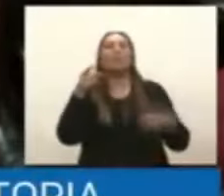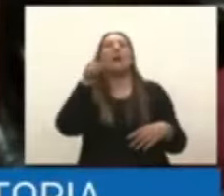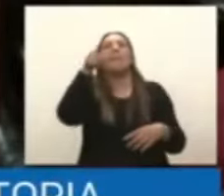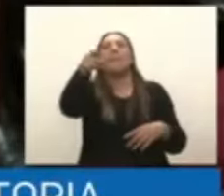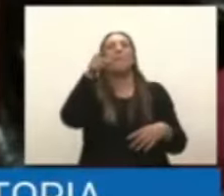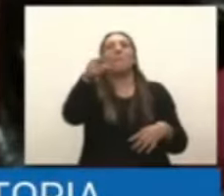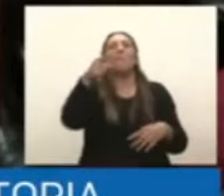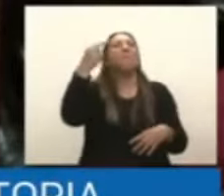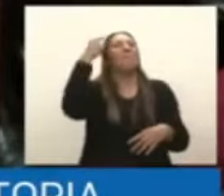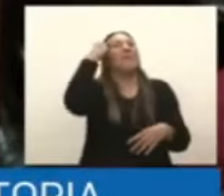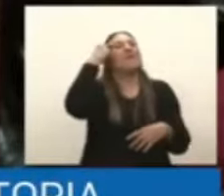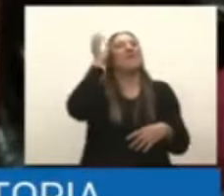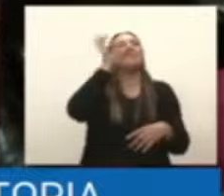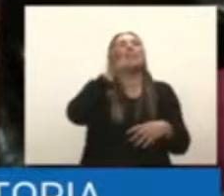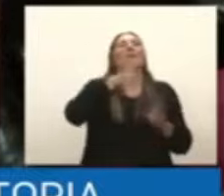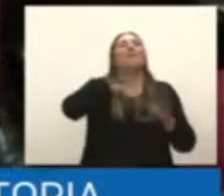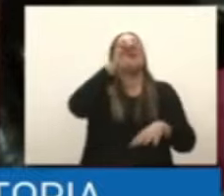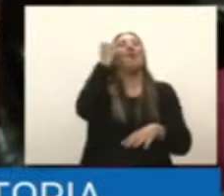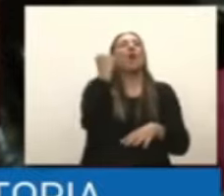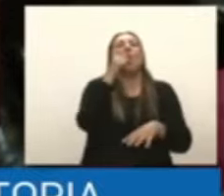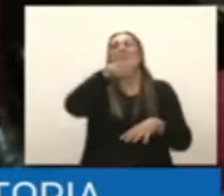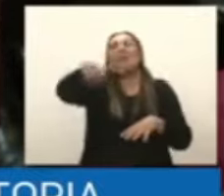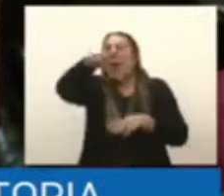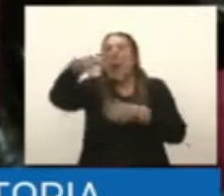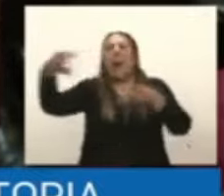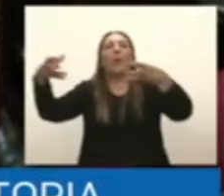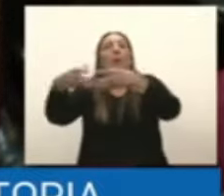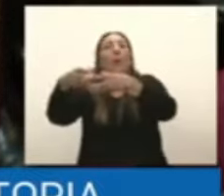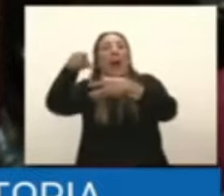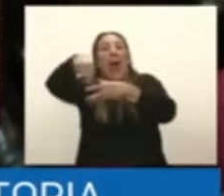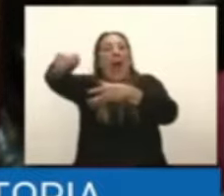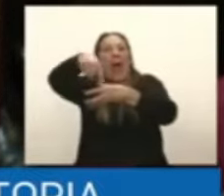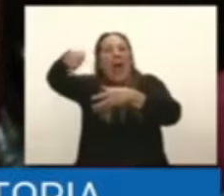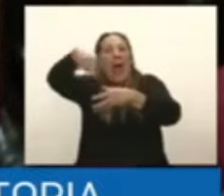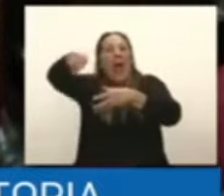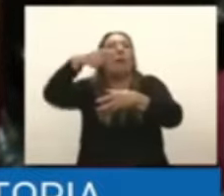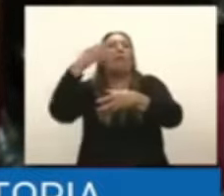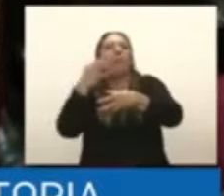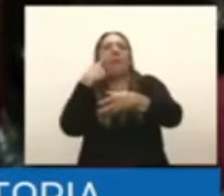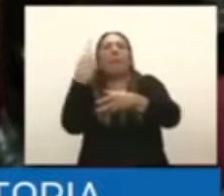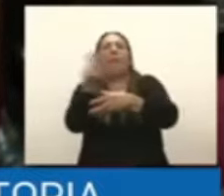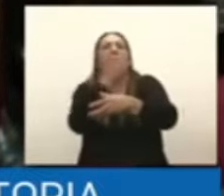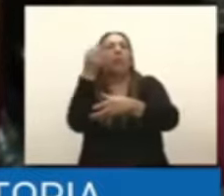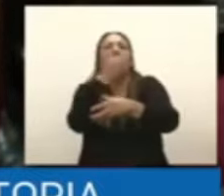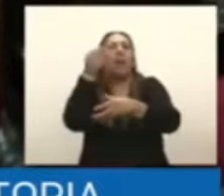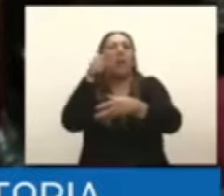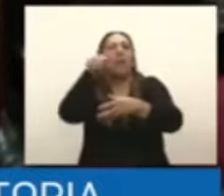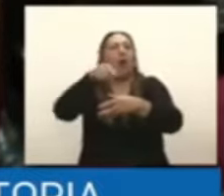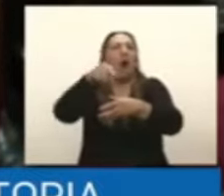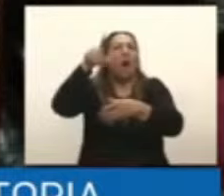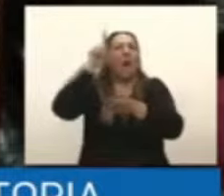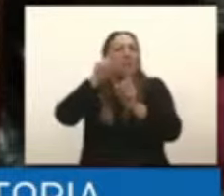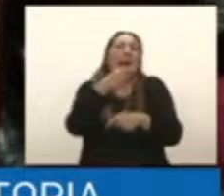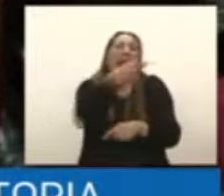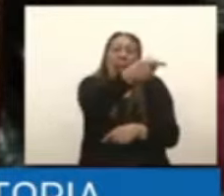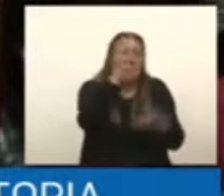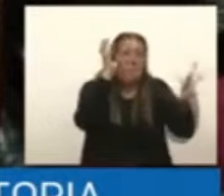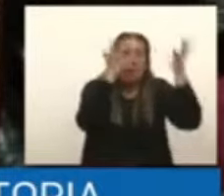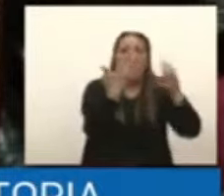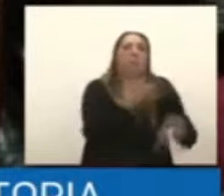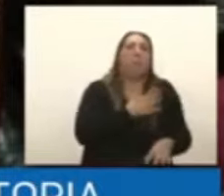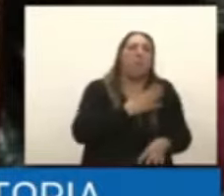zorros que tiene atrás, entre ellos Caballo. Caputo, todos esos forman parte de un clan. Él es un pobrecito.